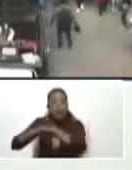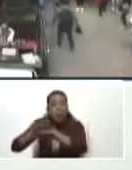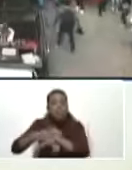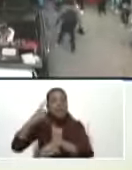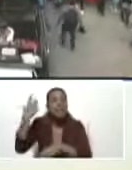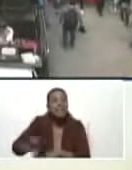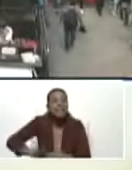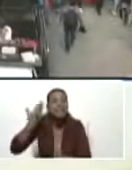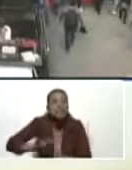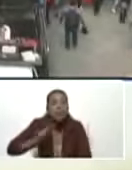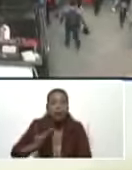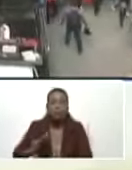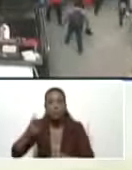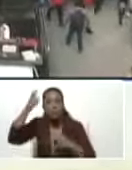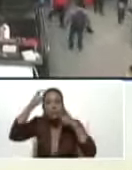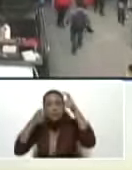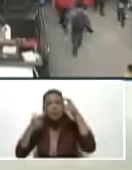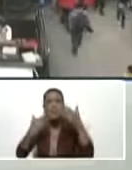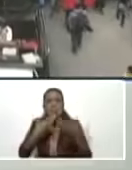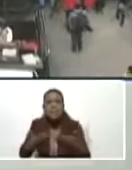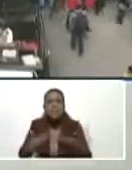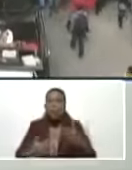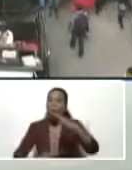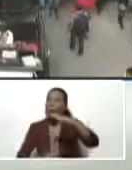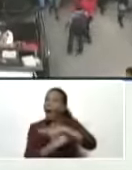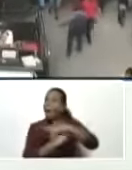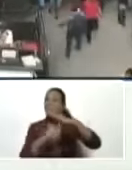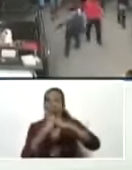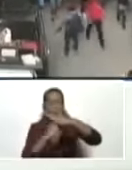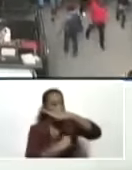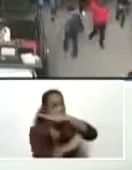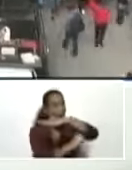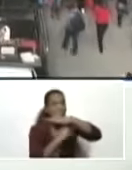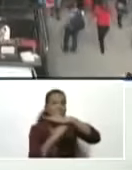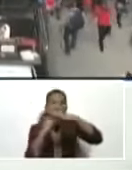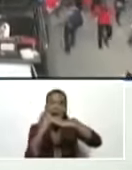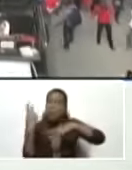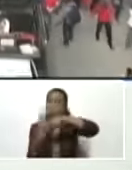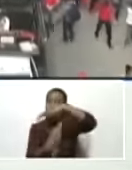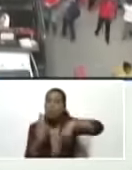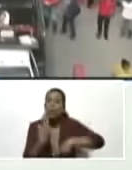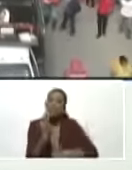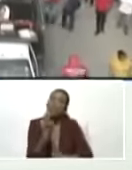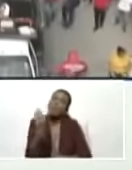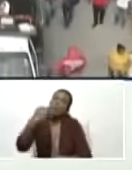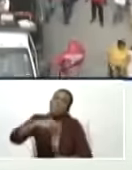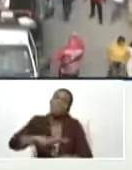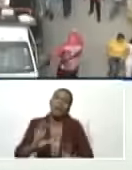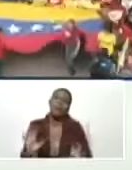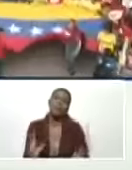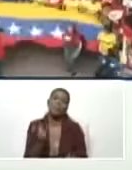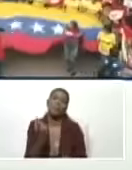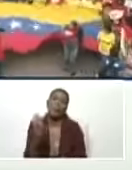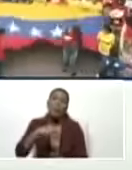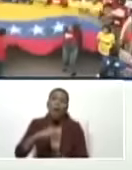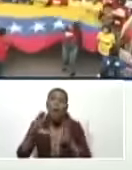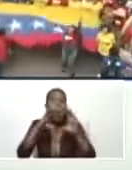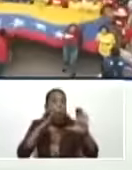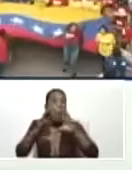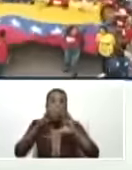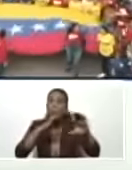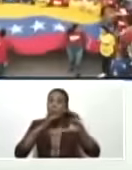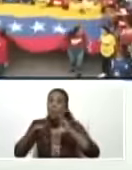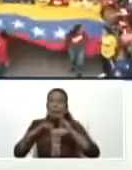que era el talón de Aquiles de la revolución, nos falta bastante. Porque a nivel